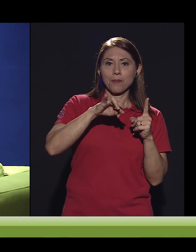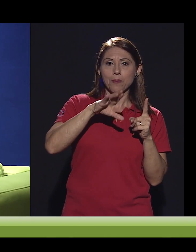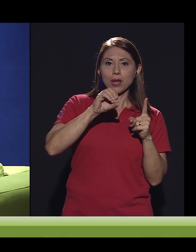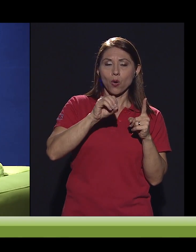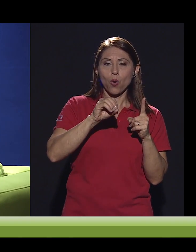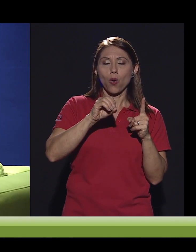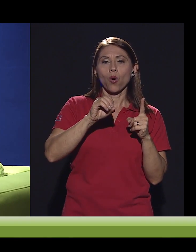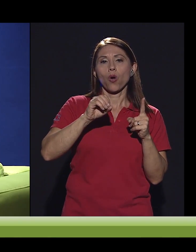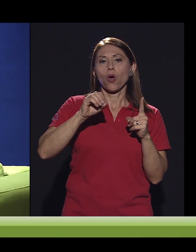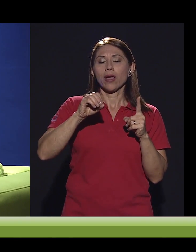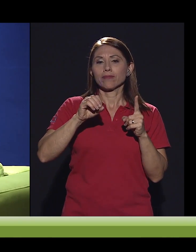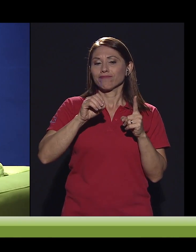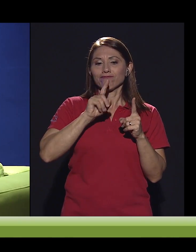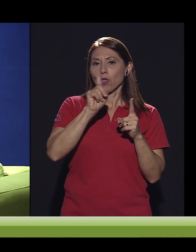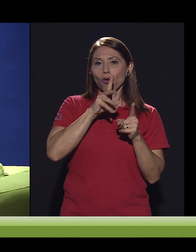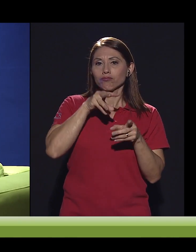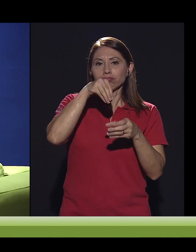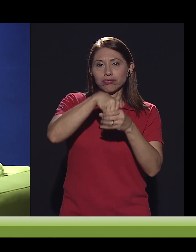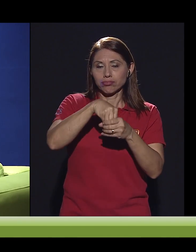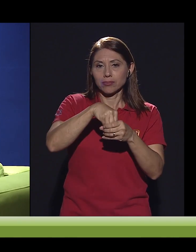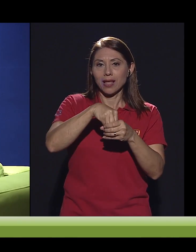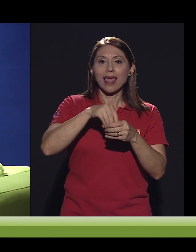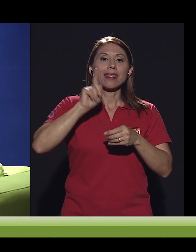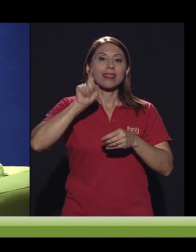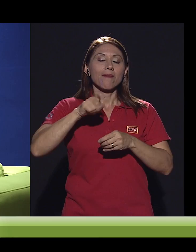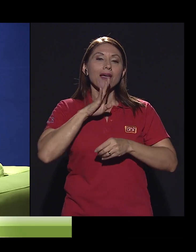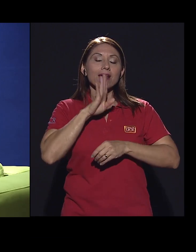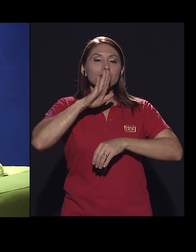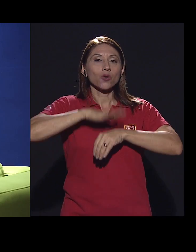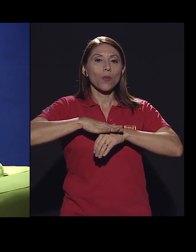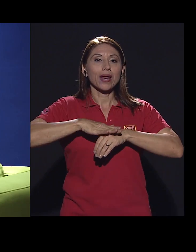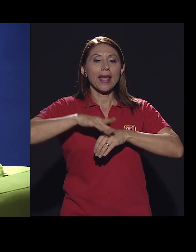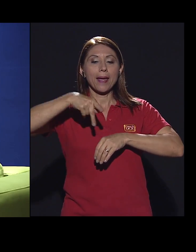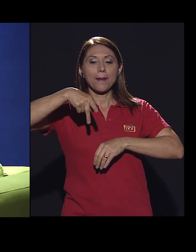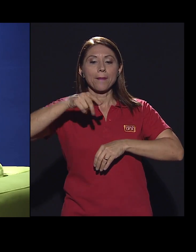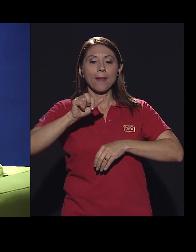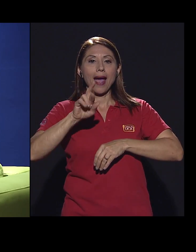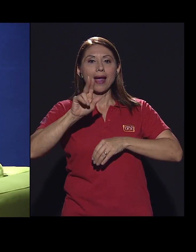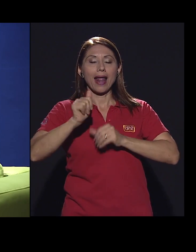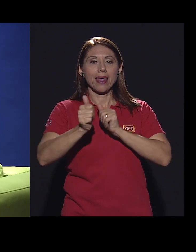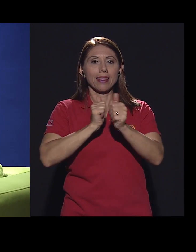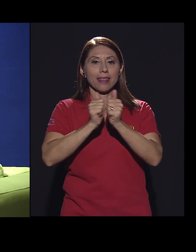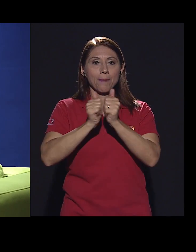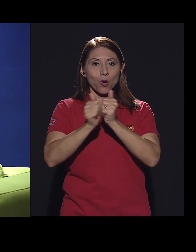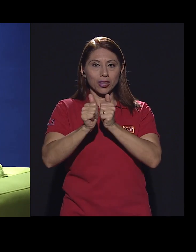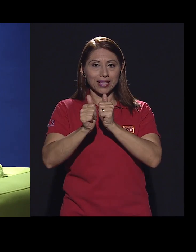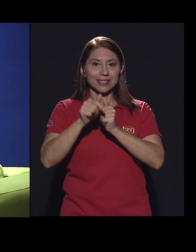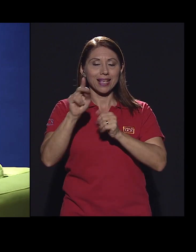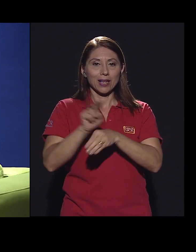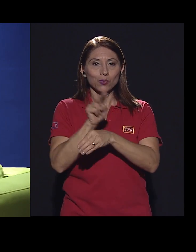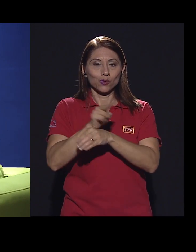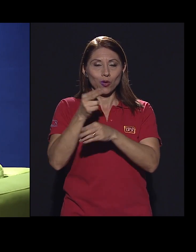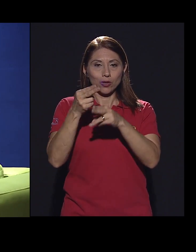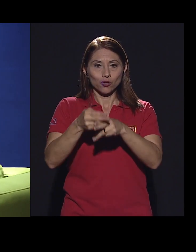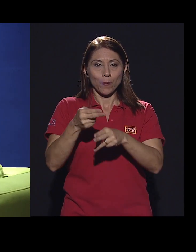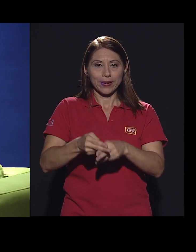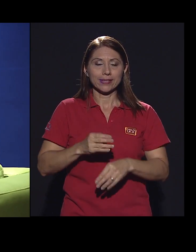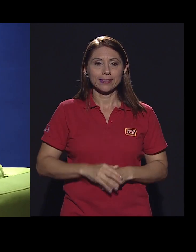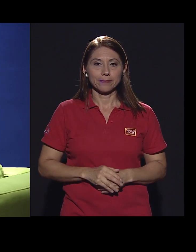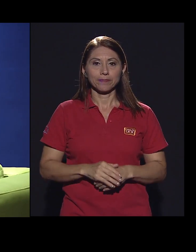paralímpica dentro de los nombres y deberá ser para deportes el uso que se haga en los nombres, ¿verdad? También